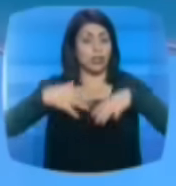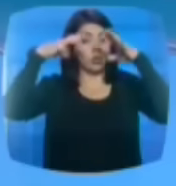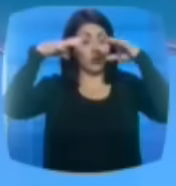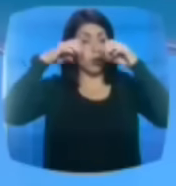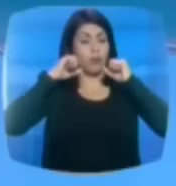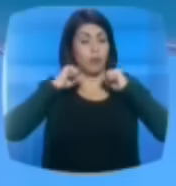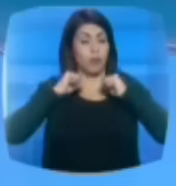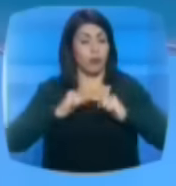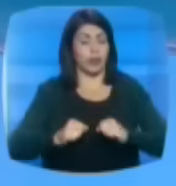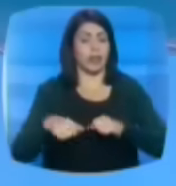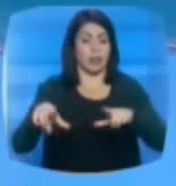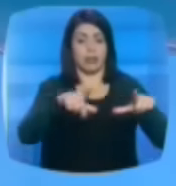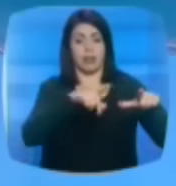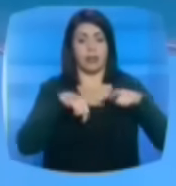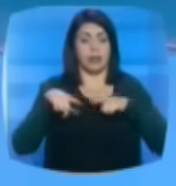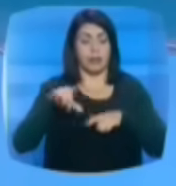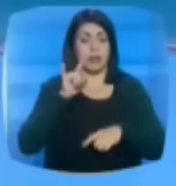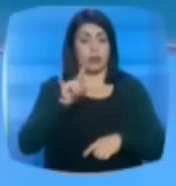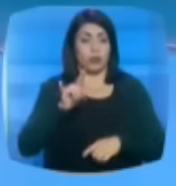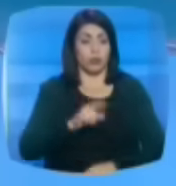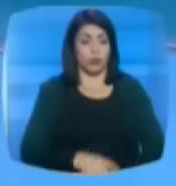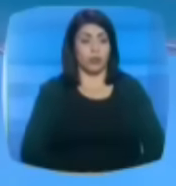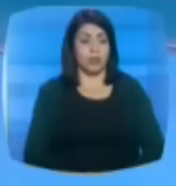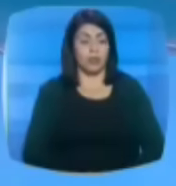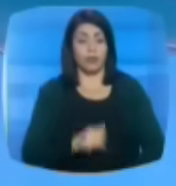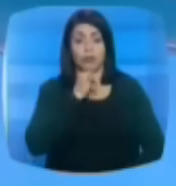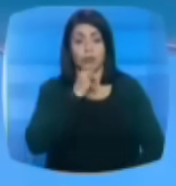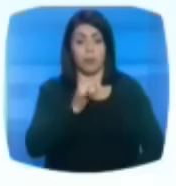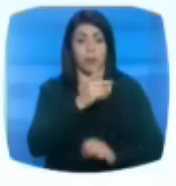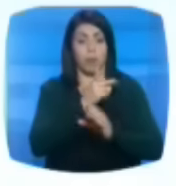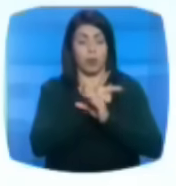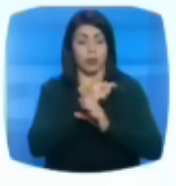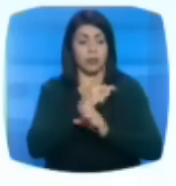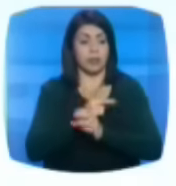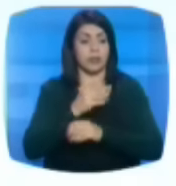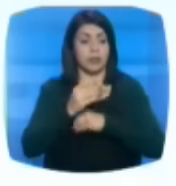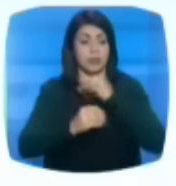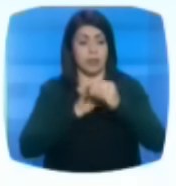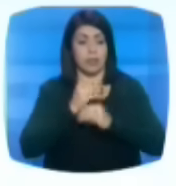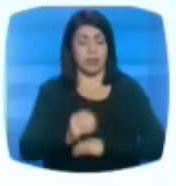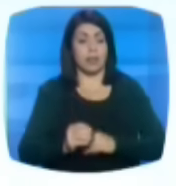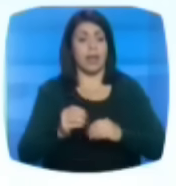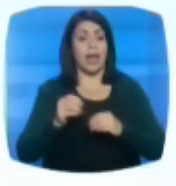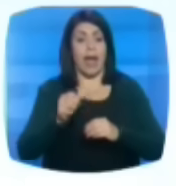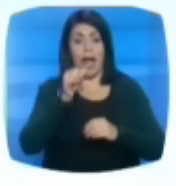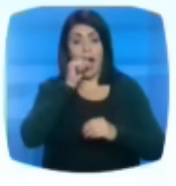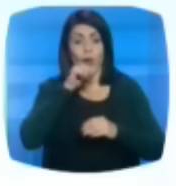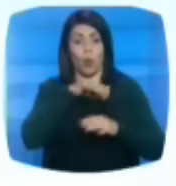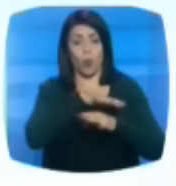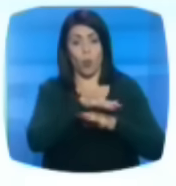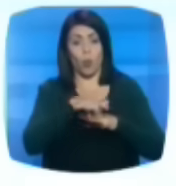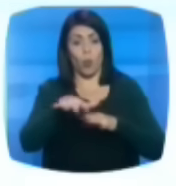lluvias que cayeron en la entidad este lunes. Según el reporte de Protección Civil, se registró el desborde de la quebrada El